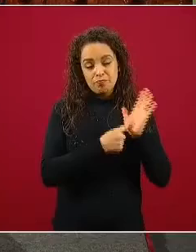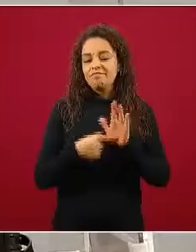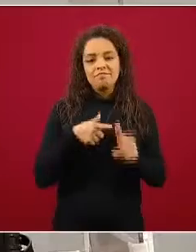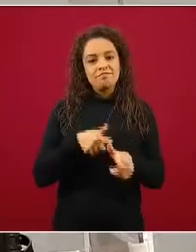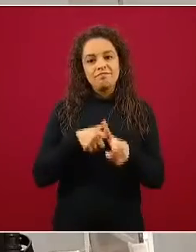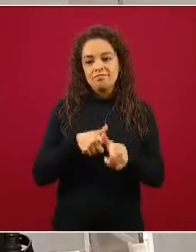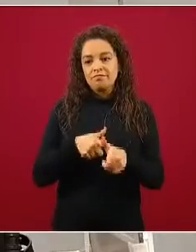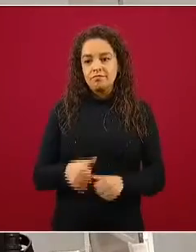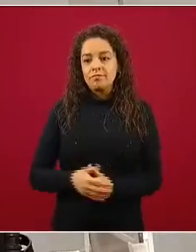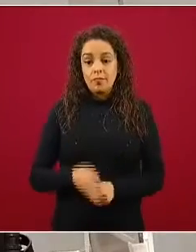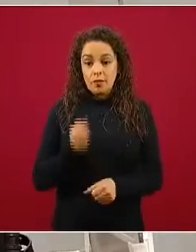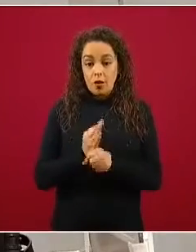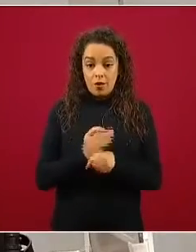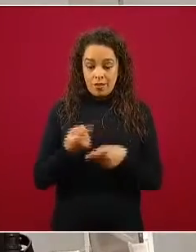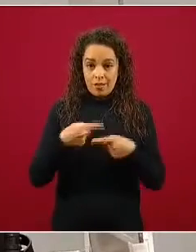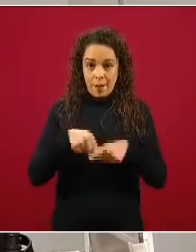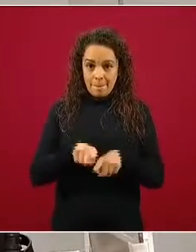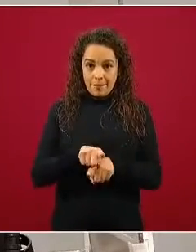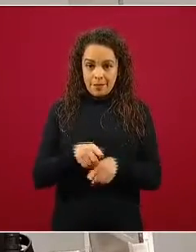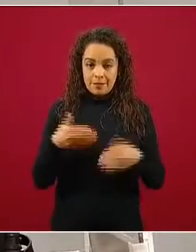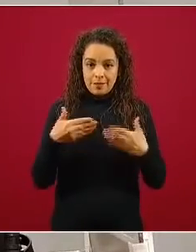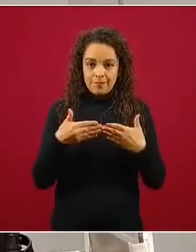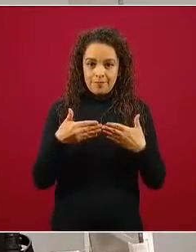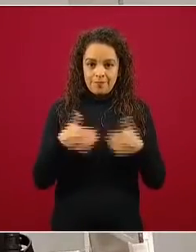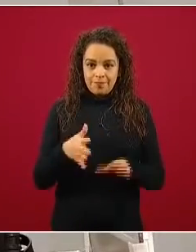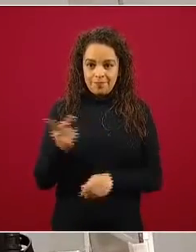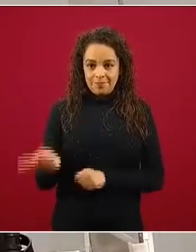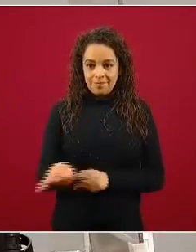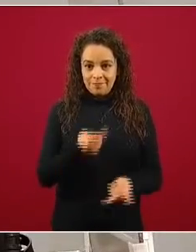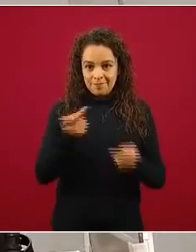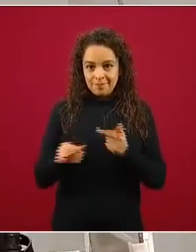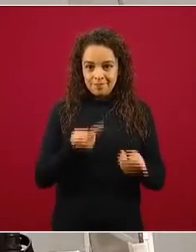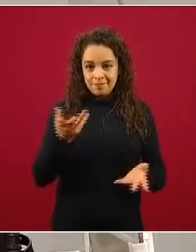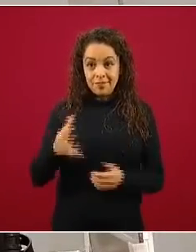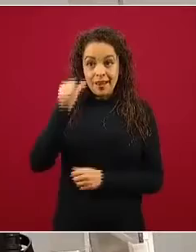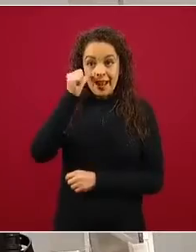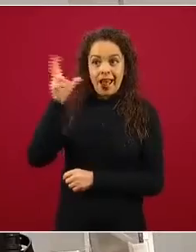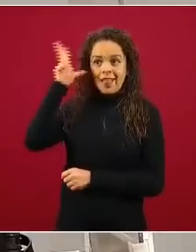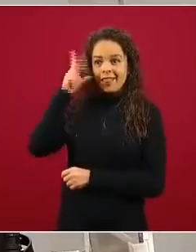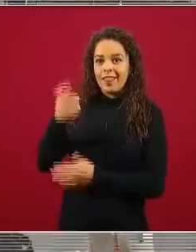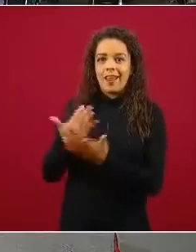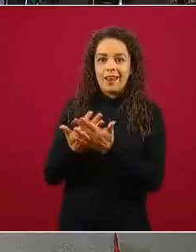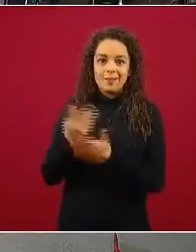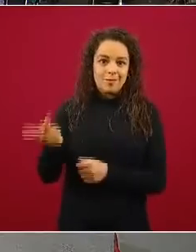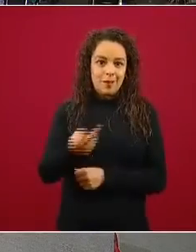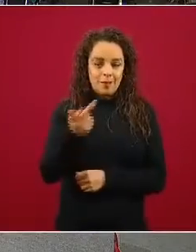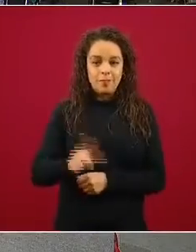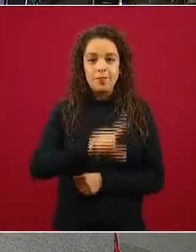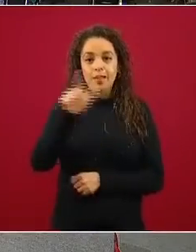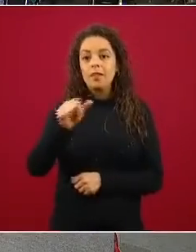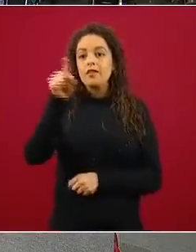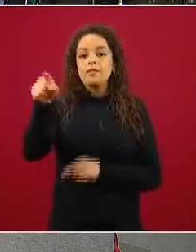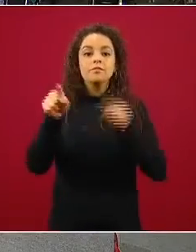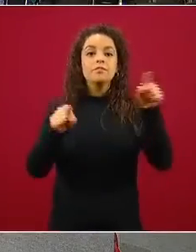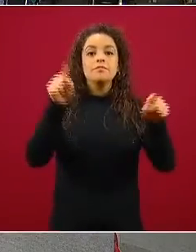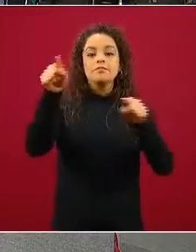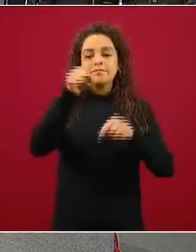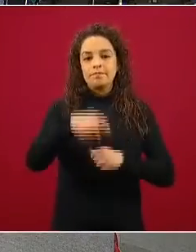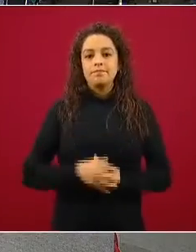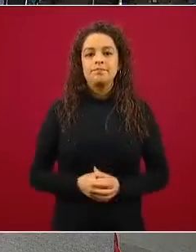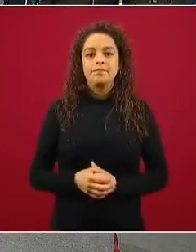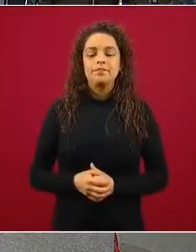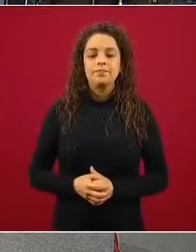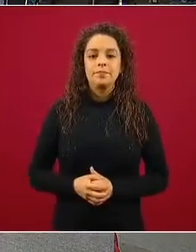Vamos a iniciar con la compañera de Pulso Saludable, que quedó pendiente desde anteayer, y luego nos pasamos con Liz Hernández y nos vamos ya con